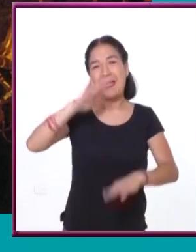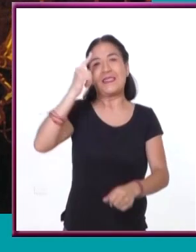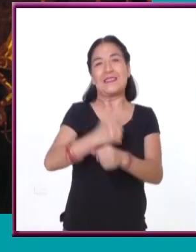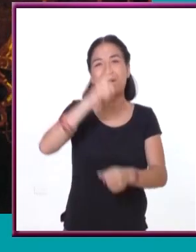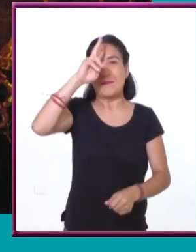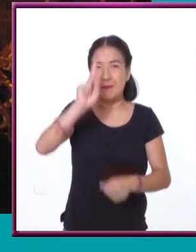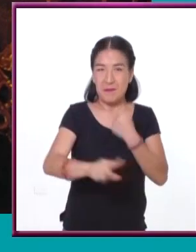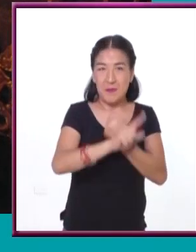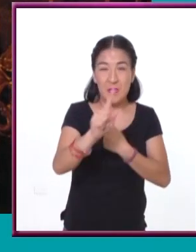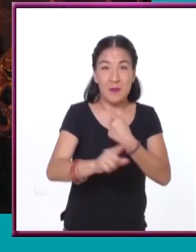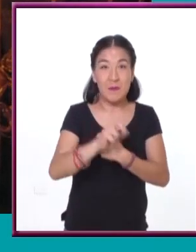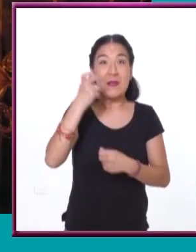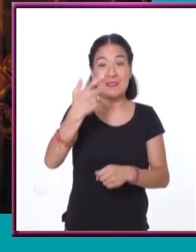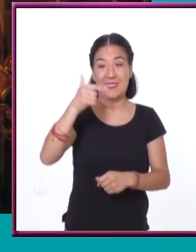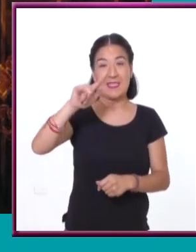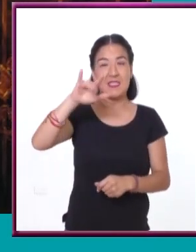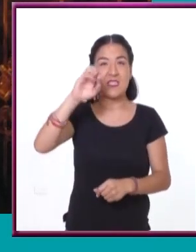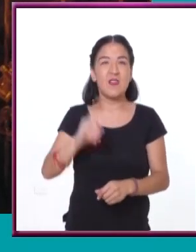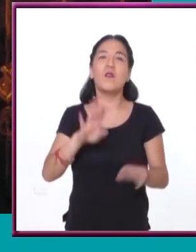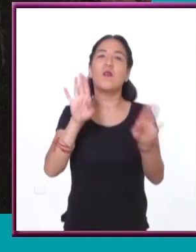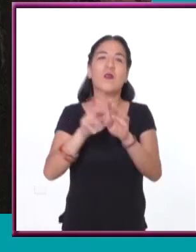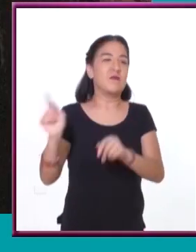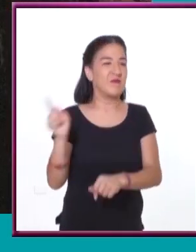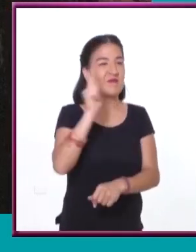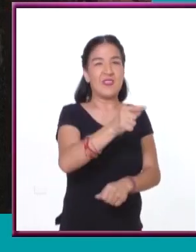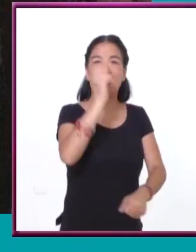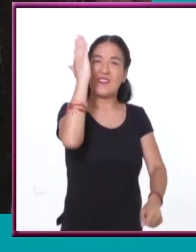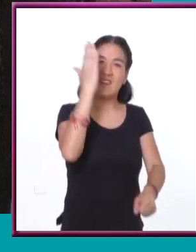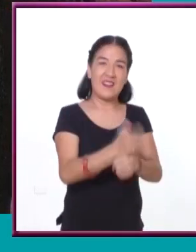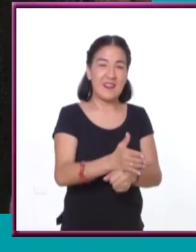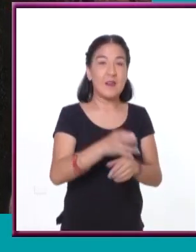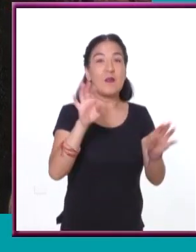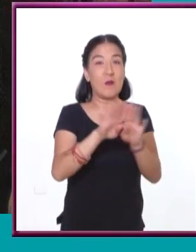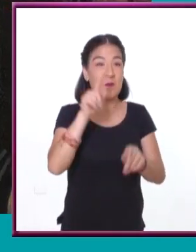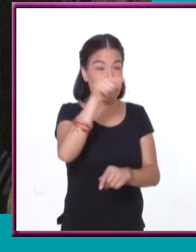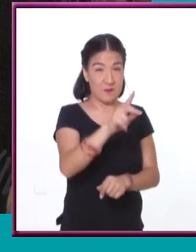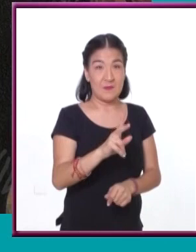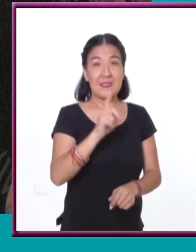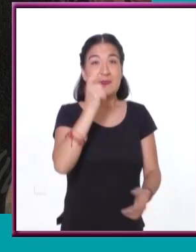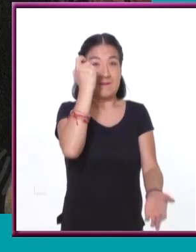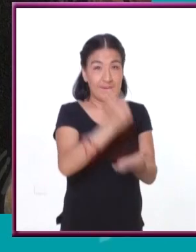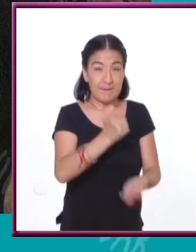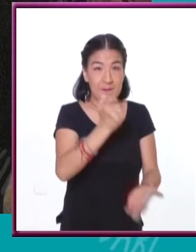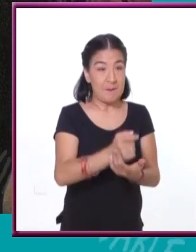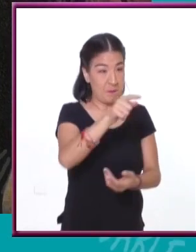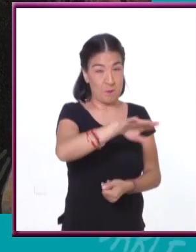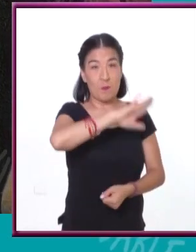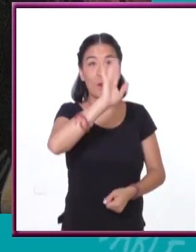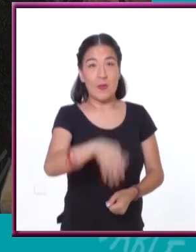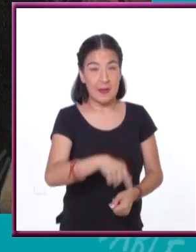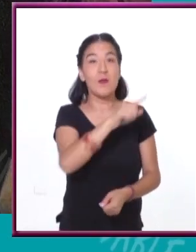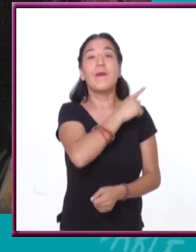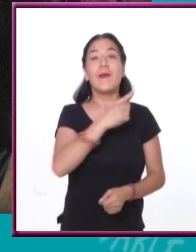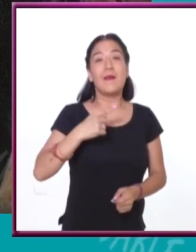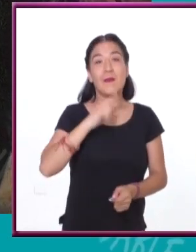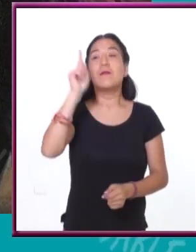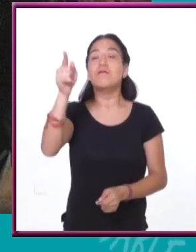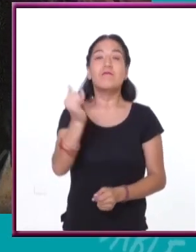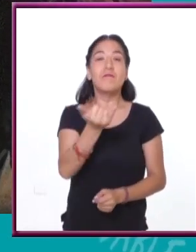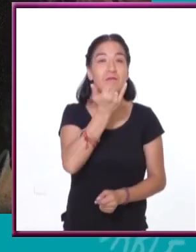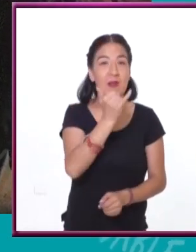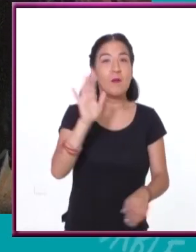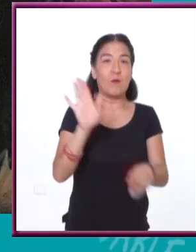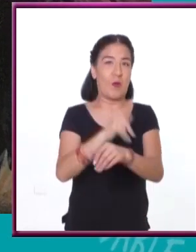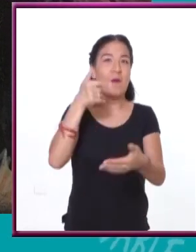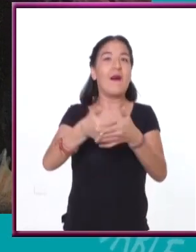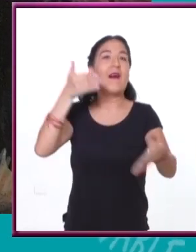Galileo terminaría siendo procesado por la Inquisición y obligado bajo amenaza de muerte a retractarse de aquellos descubrimientos